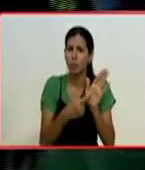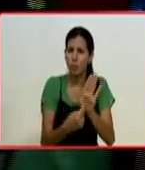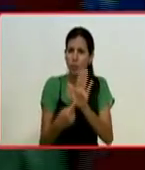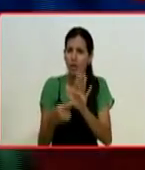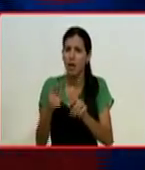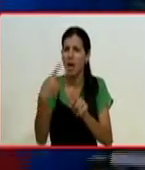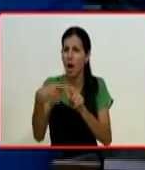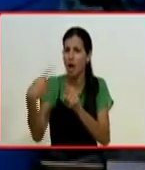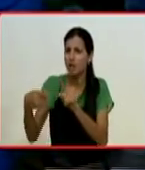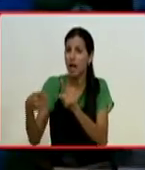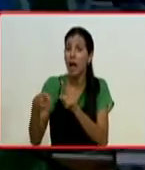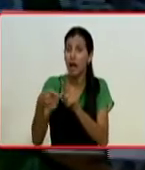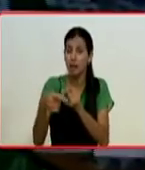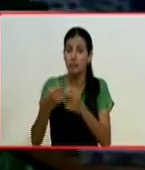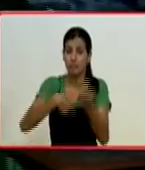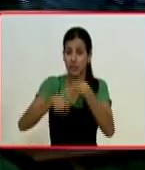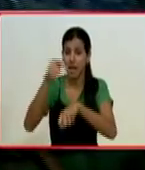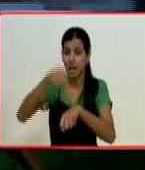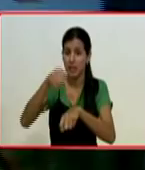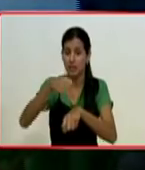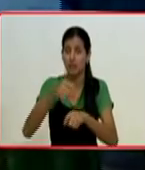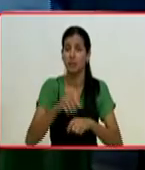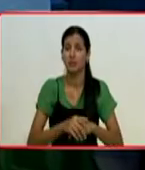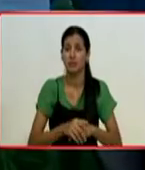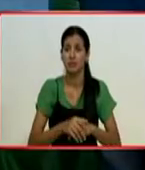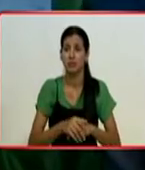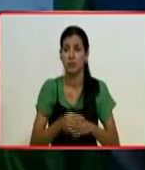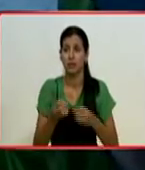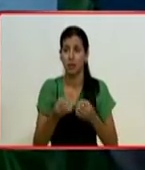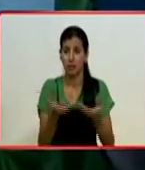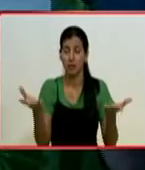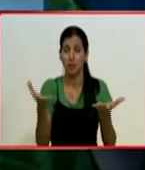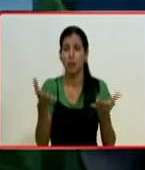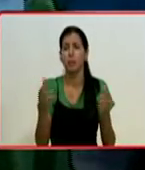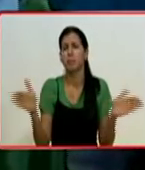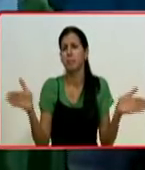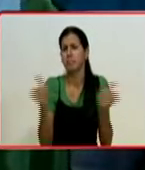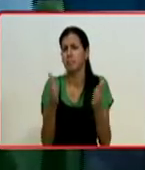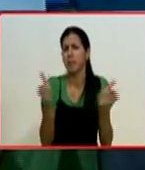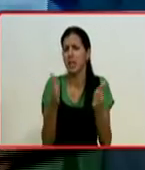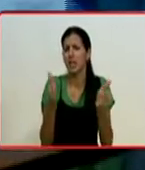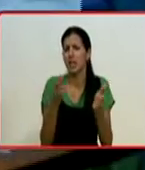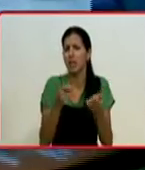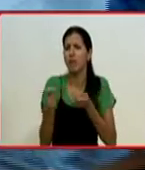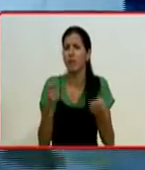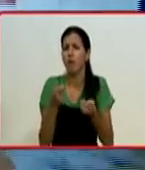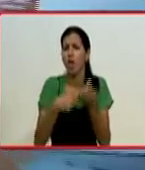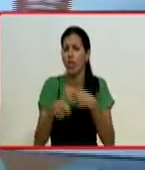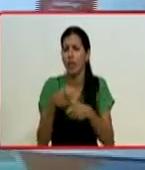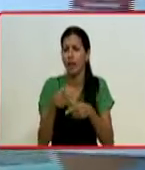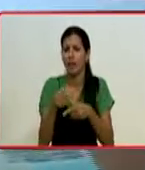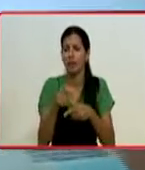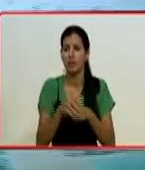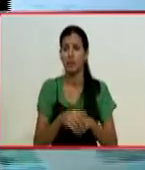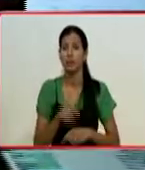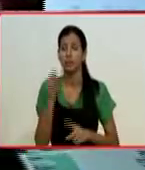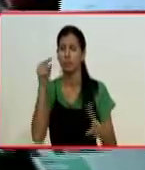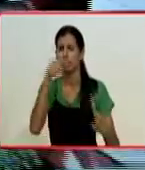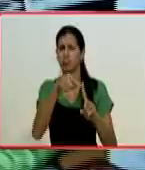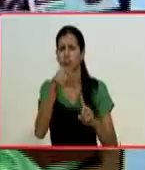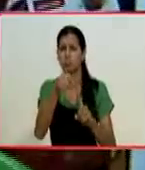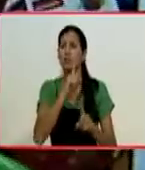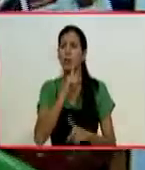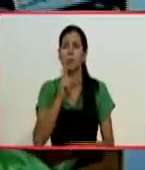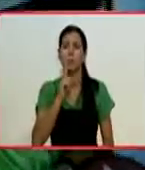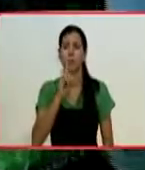productos que se van a distribuir a través de estas pequeñas bodegas que las hemos transformado o se han destinado con el nombre